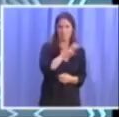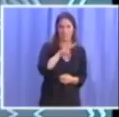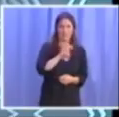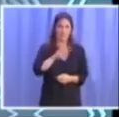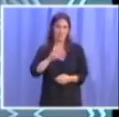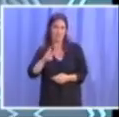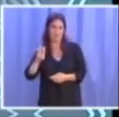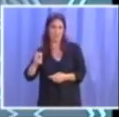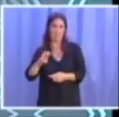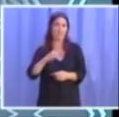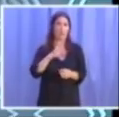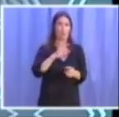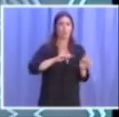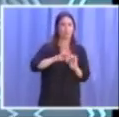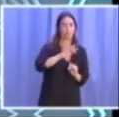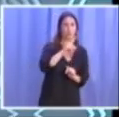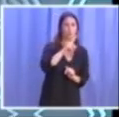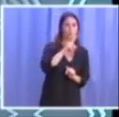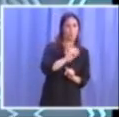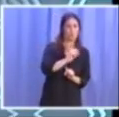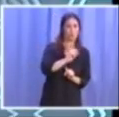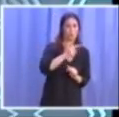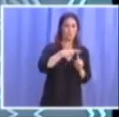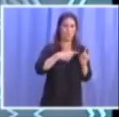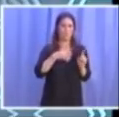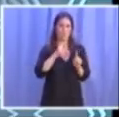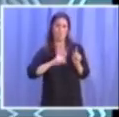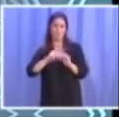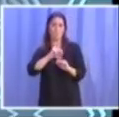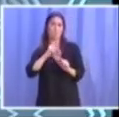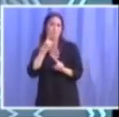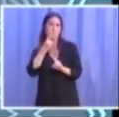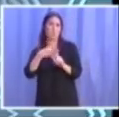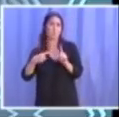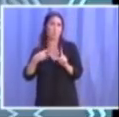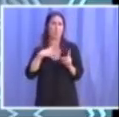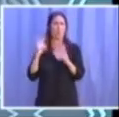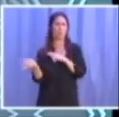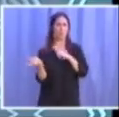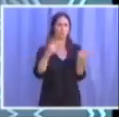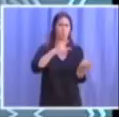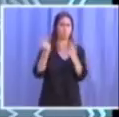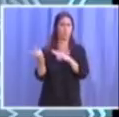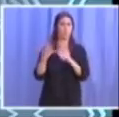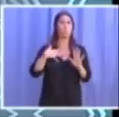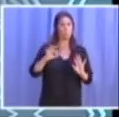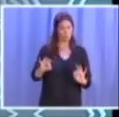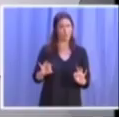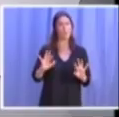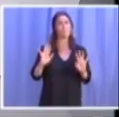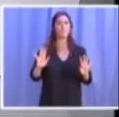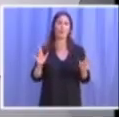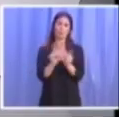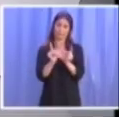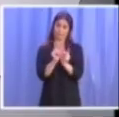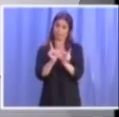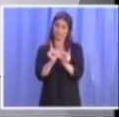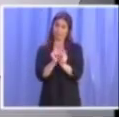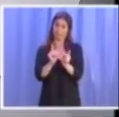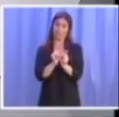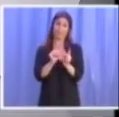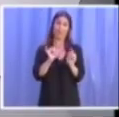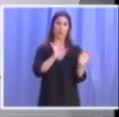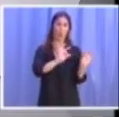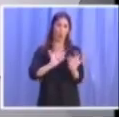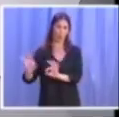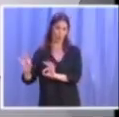uno, distribuidos en 2 rondas de 1 minuto y medio cada uno, y en el que podrán interpelarse y confrontar, pero de forma breve y con cierto